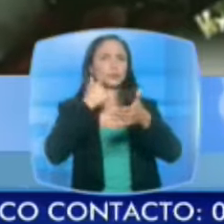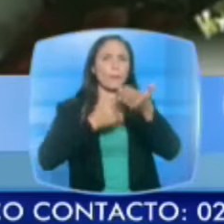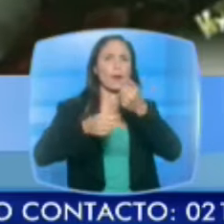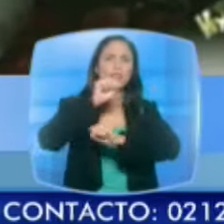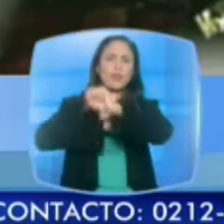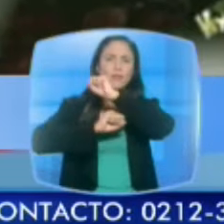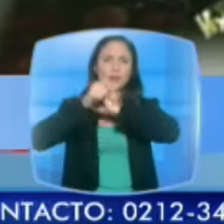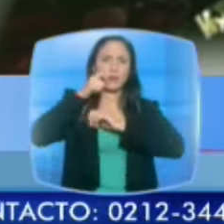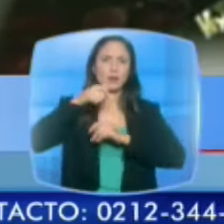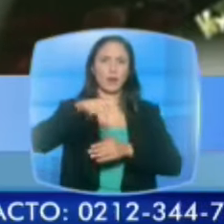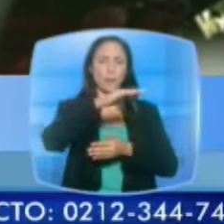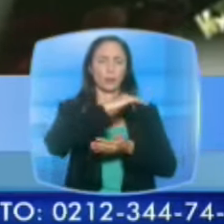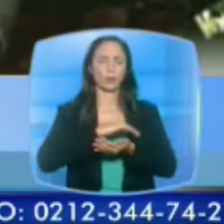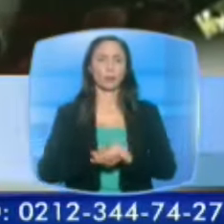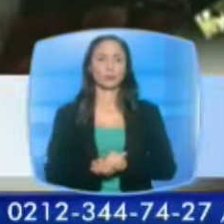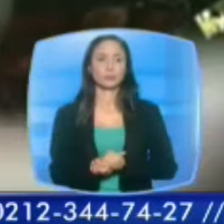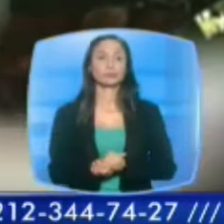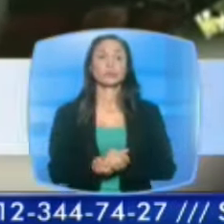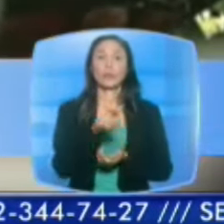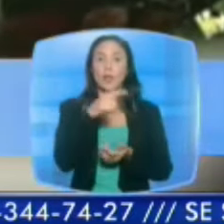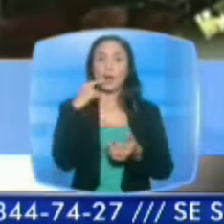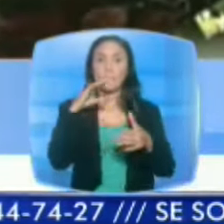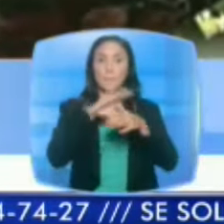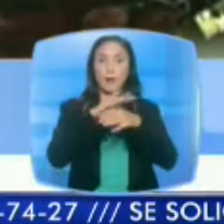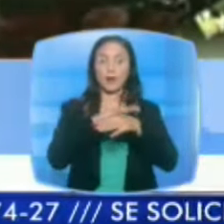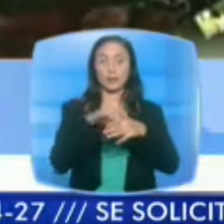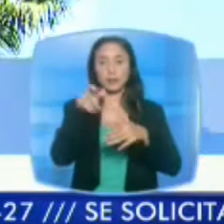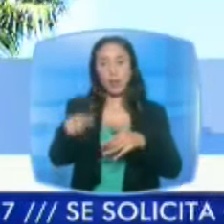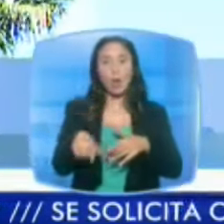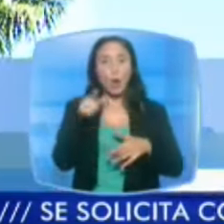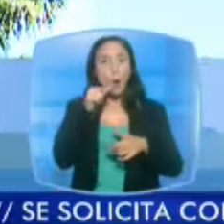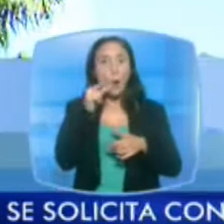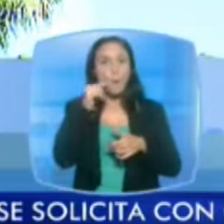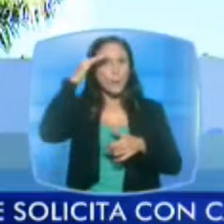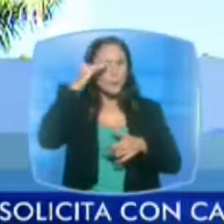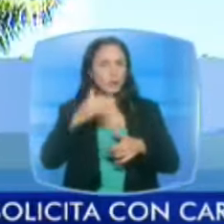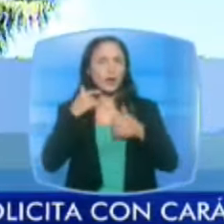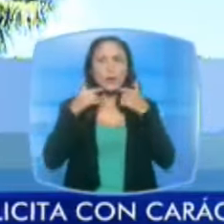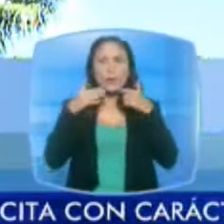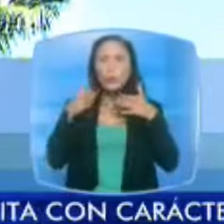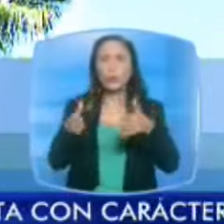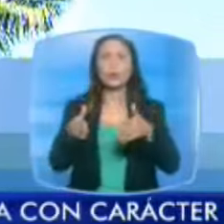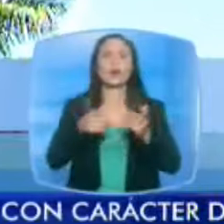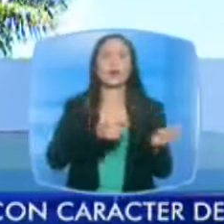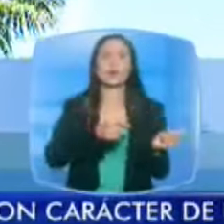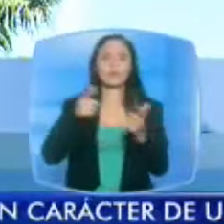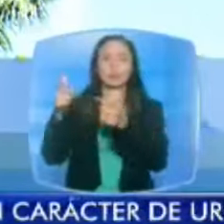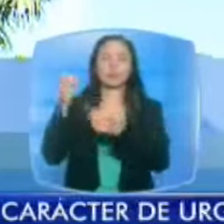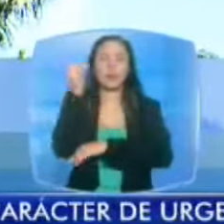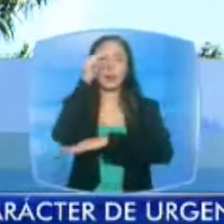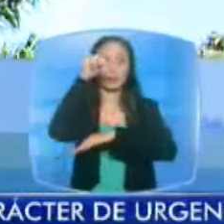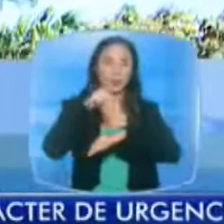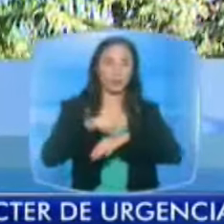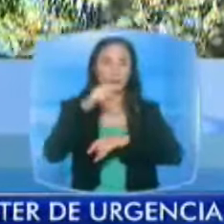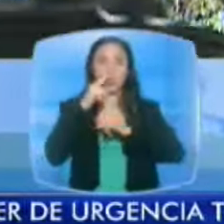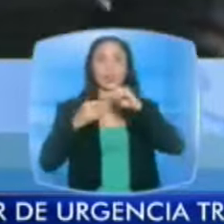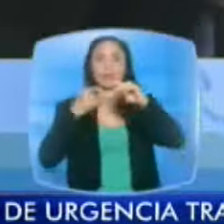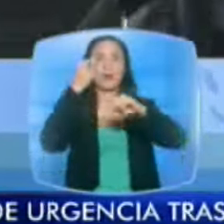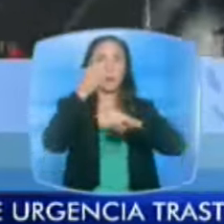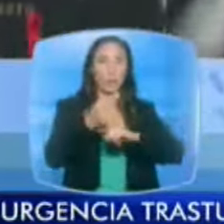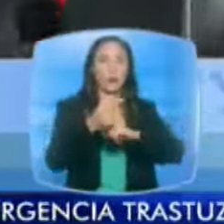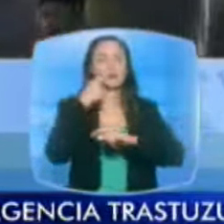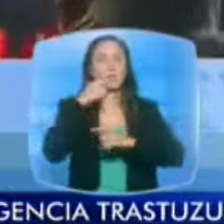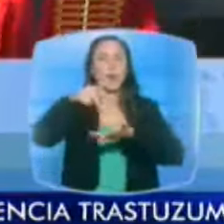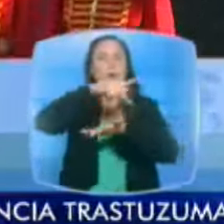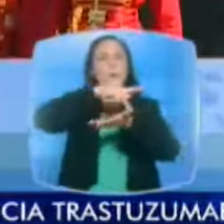la Ilustración. Este martes, los restos del militar venezolano fueron trasladados a la Asamblea Nacional y posteriormente llevados a la